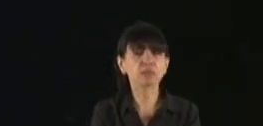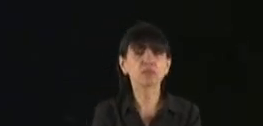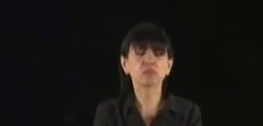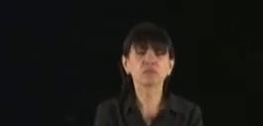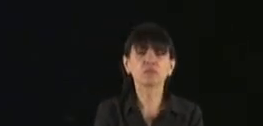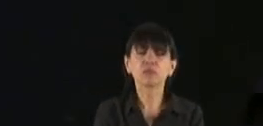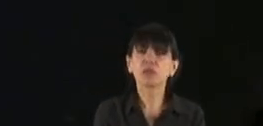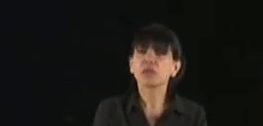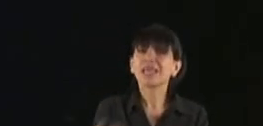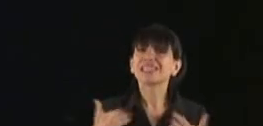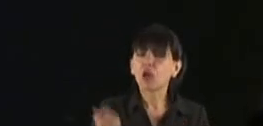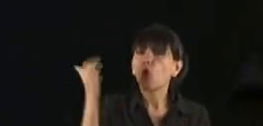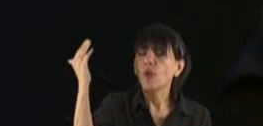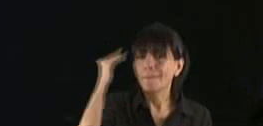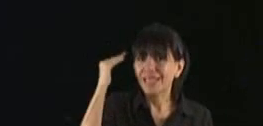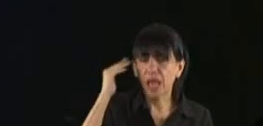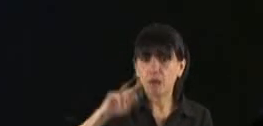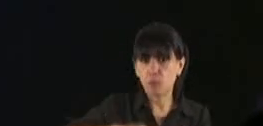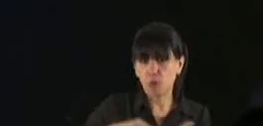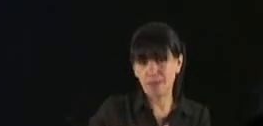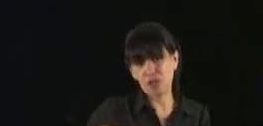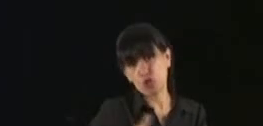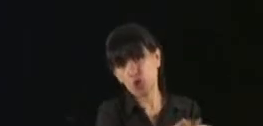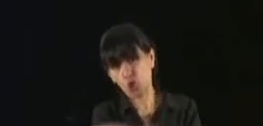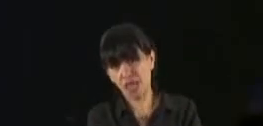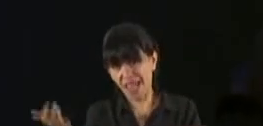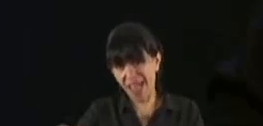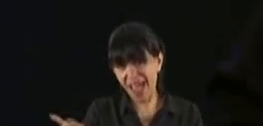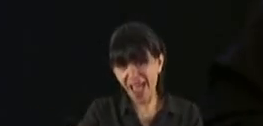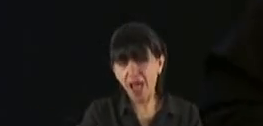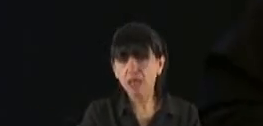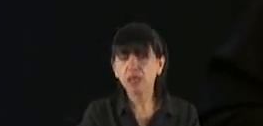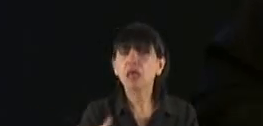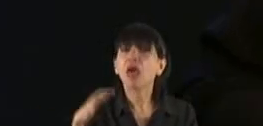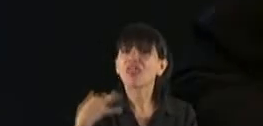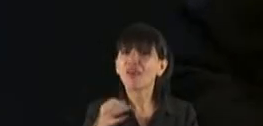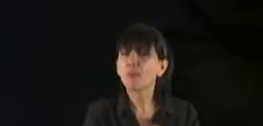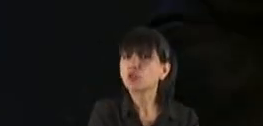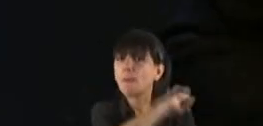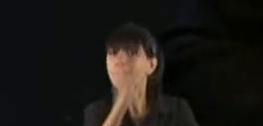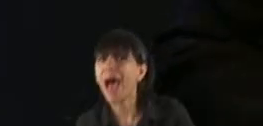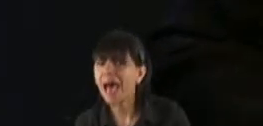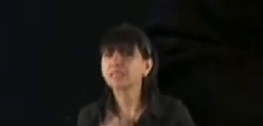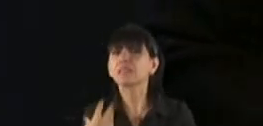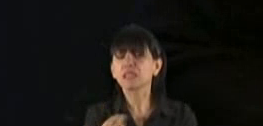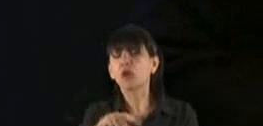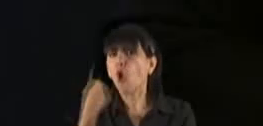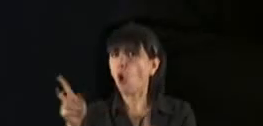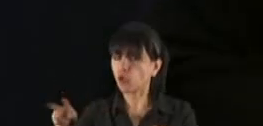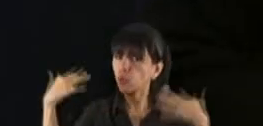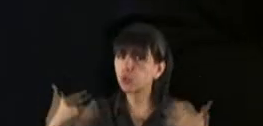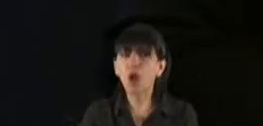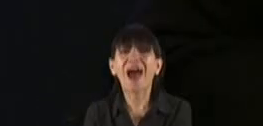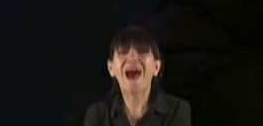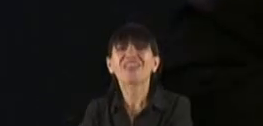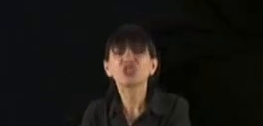que el problema de la salud mental que vivimos como sociedad, hay que incluirle el problema de las adicciones,